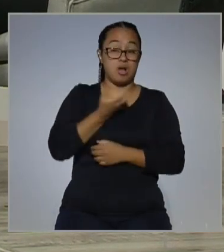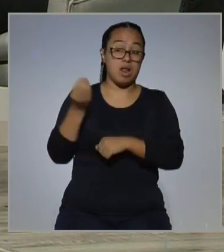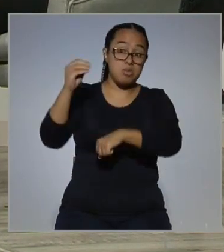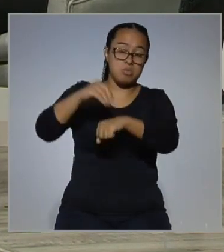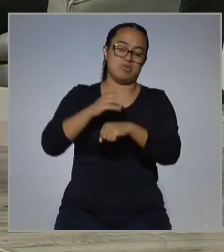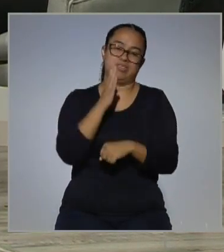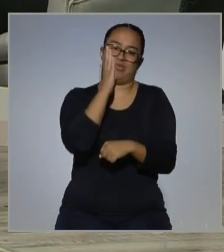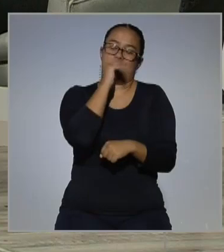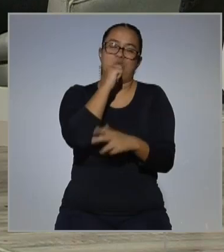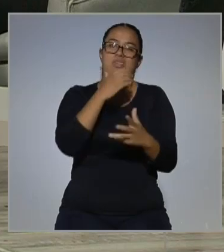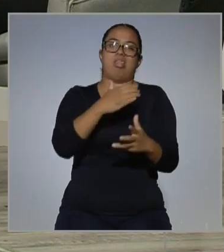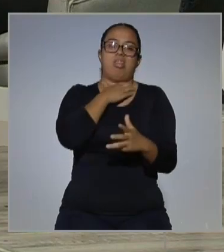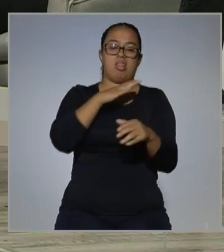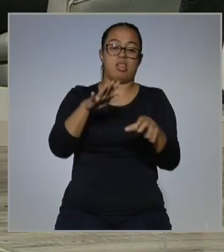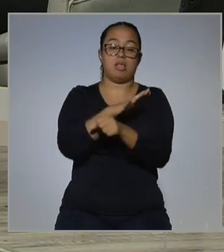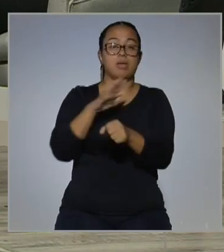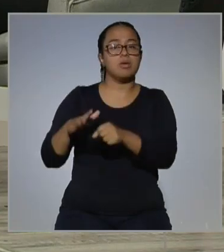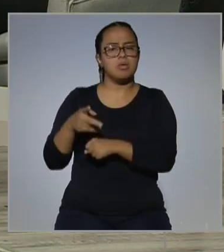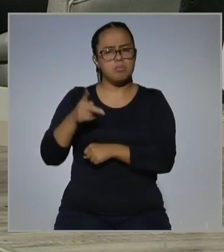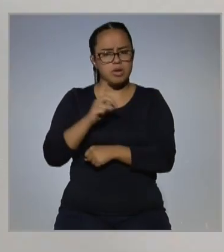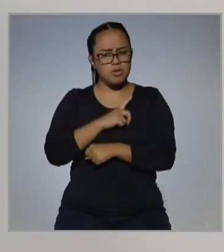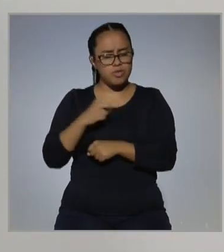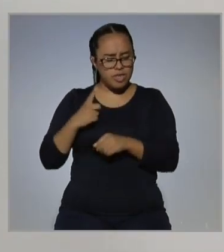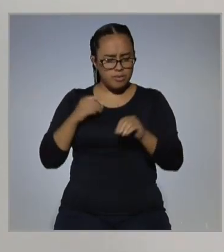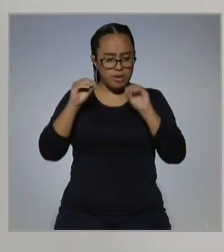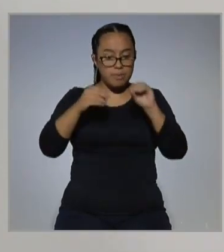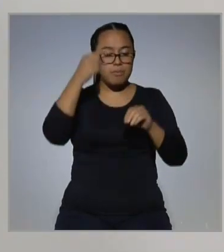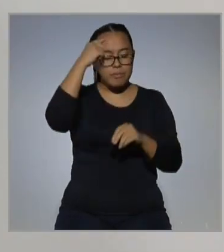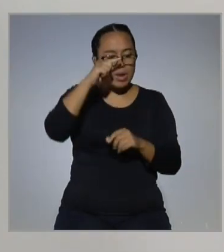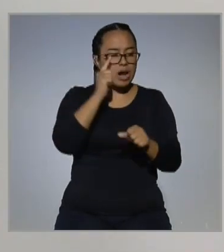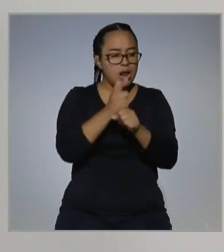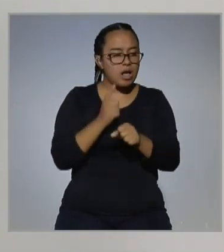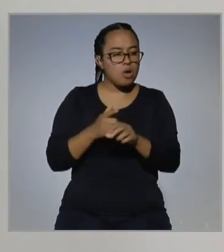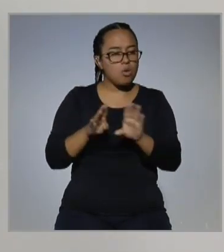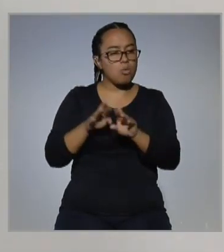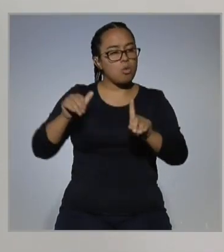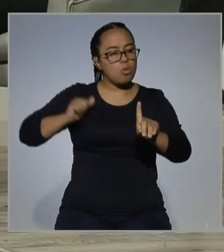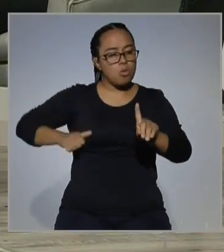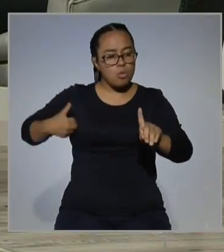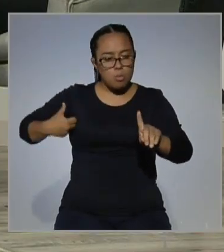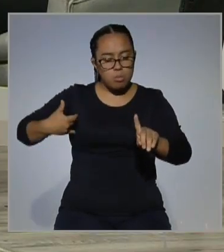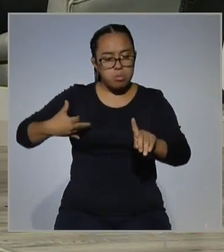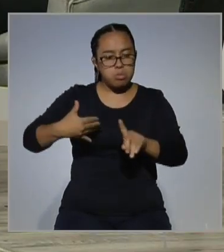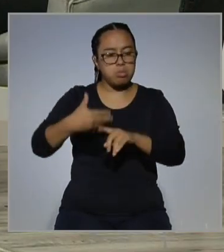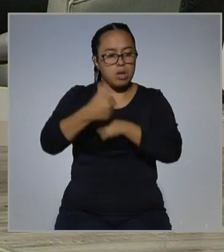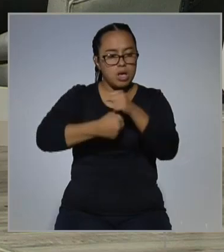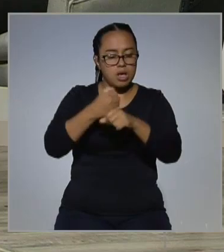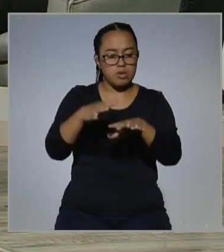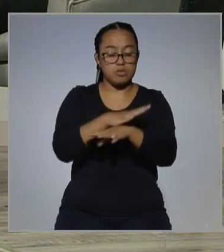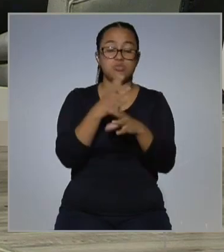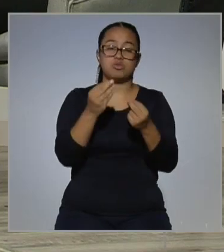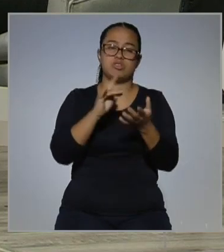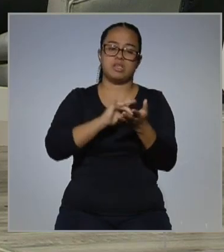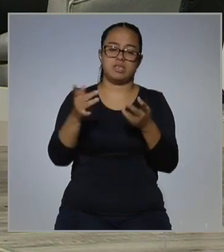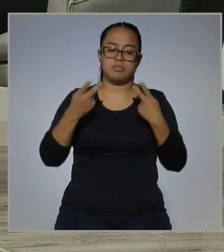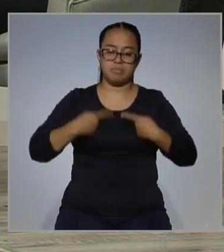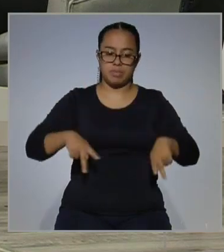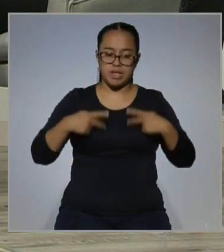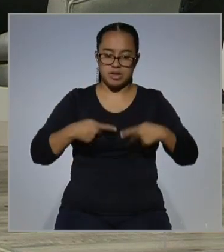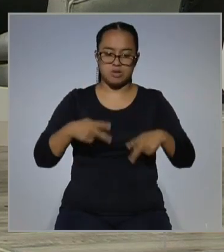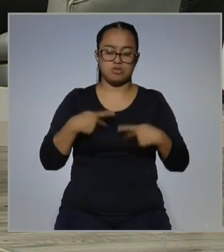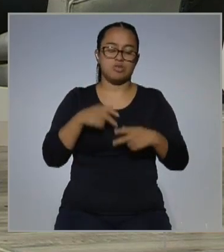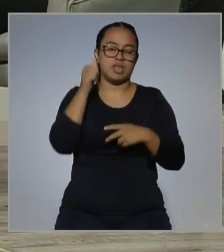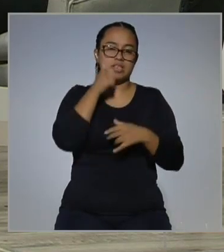pero ponerlas en parques nos acercaría mucho más a esta bella tradición. Muchas felicidades a toda la producción, personas del staff, las personas que contestan